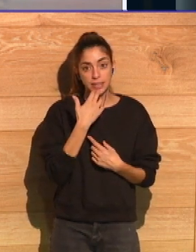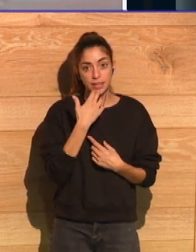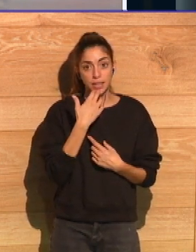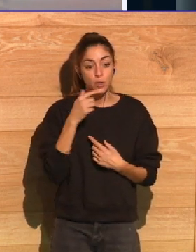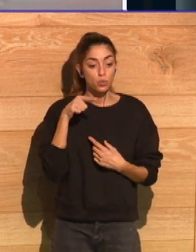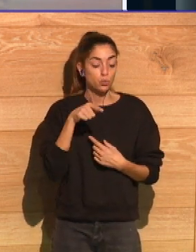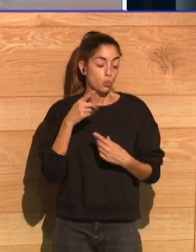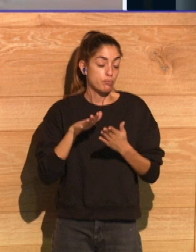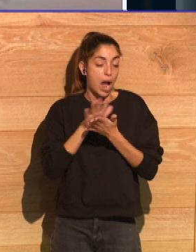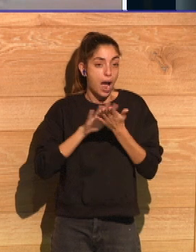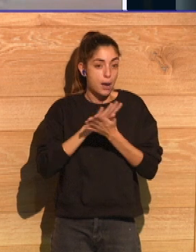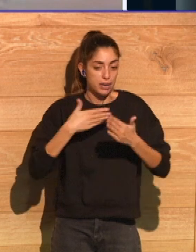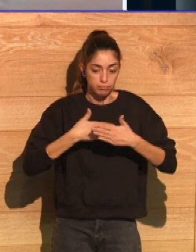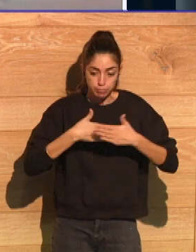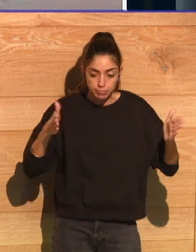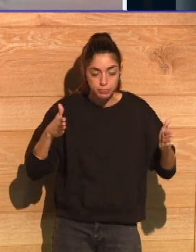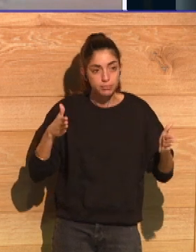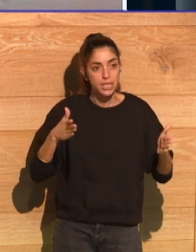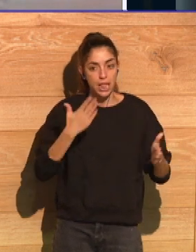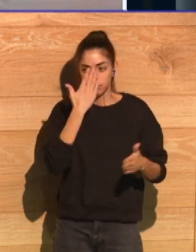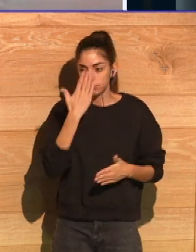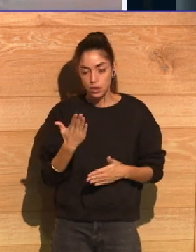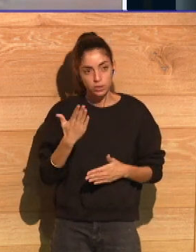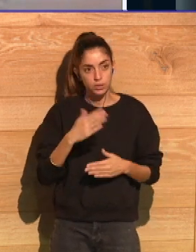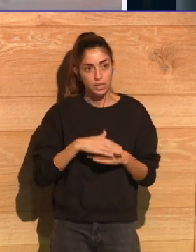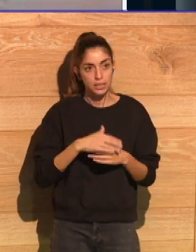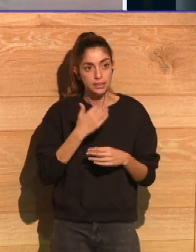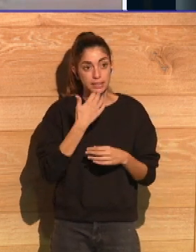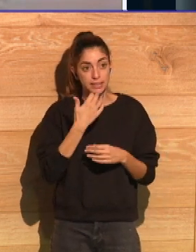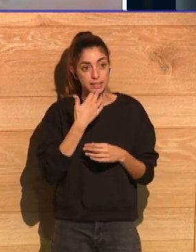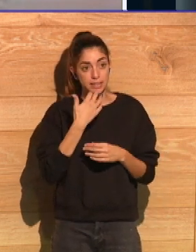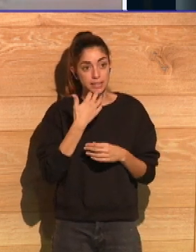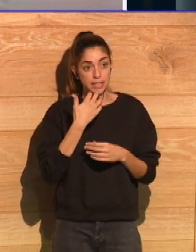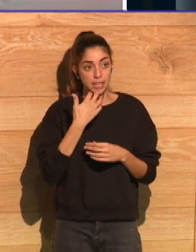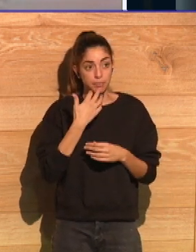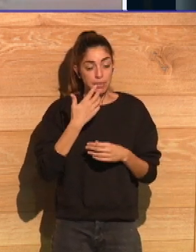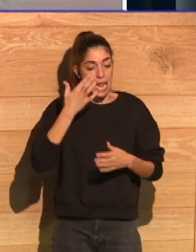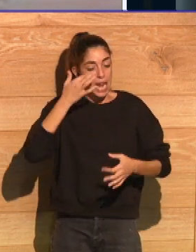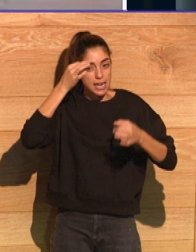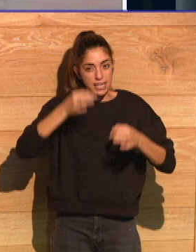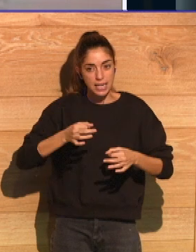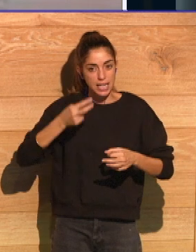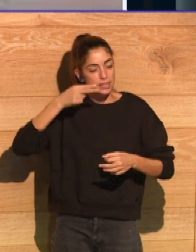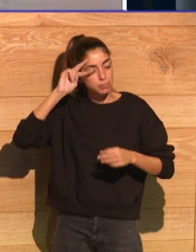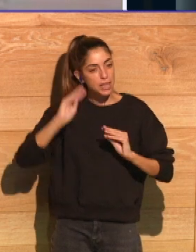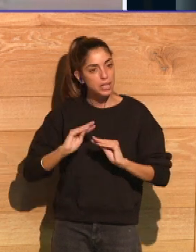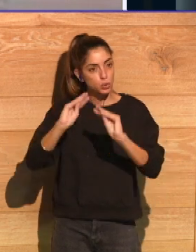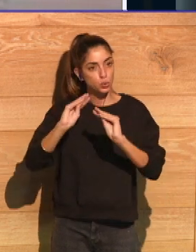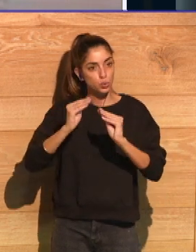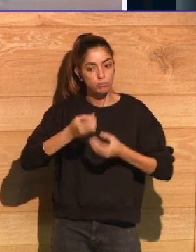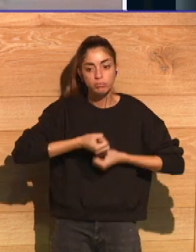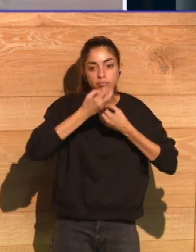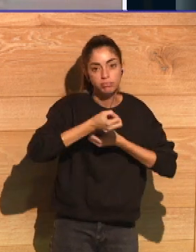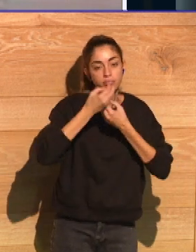ellas abiertamente y con honestidad, si realmente puedes transmitir la realidad de esa experiencia que tú has vivido, que es lo que yo he